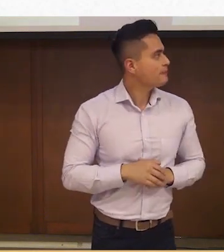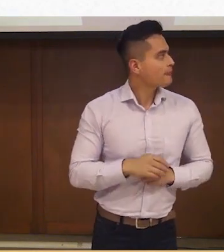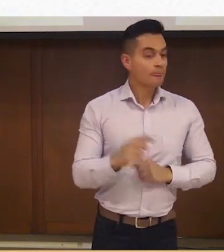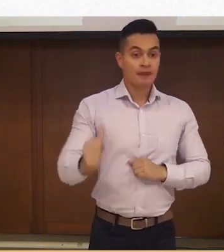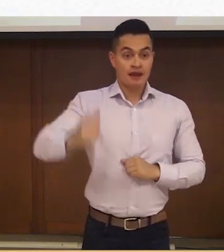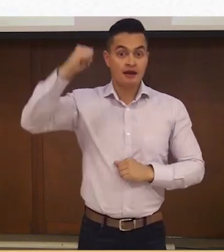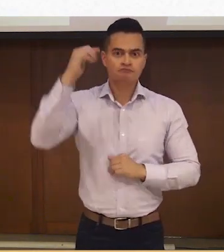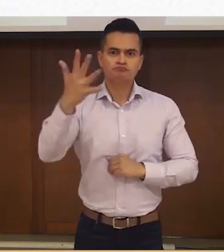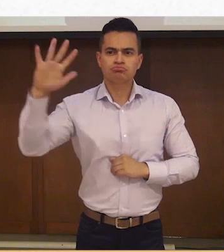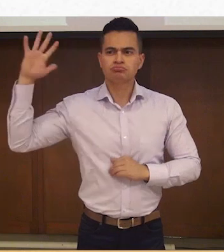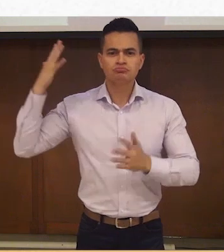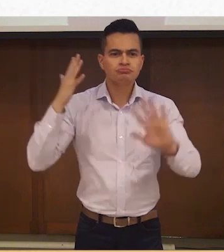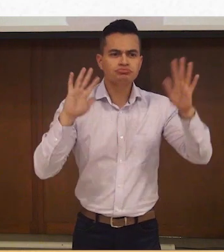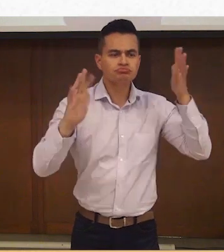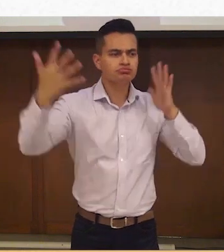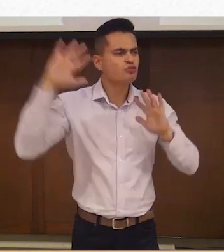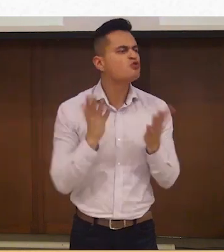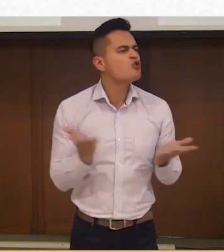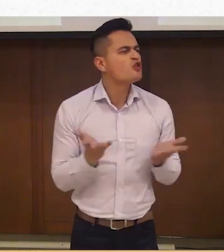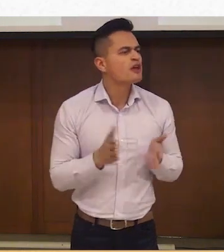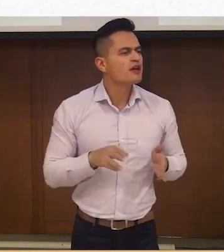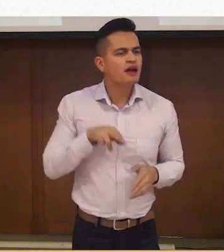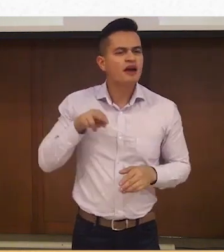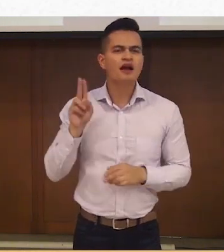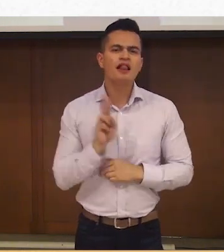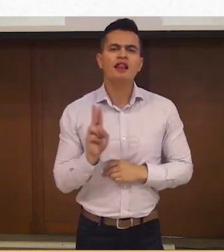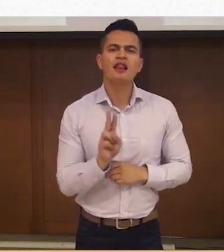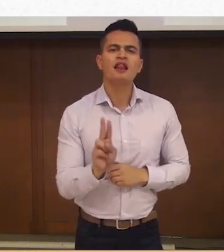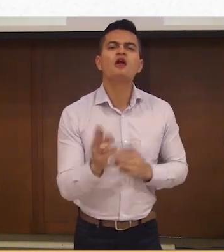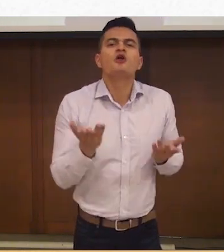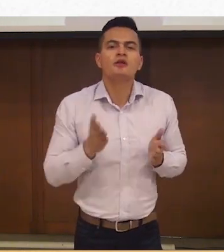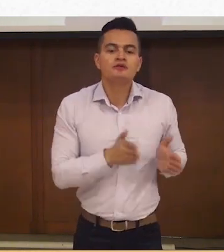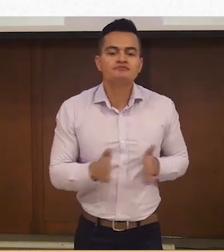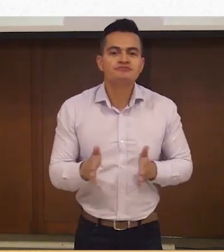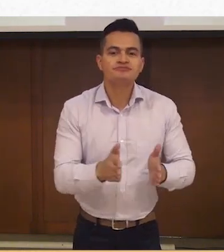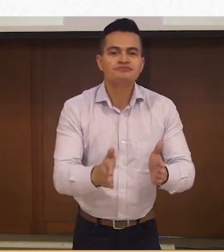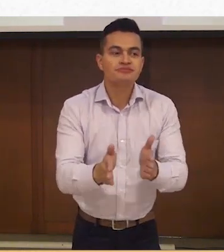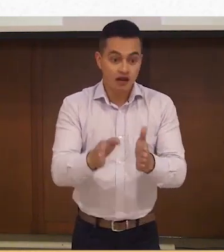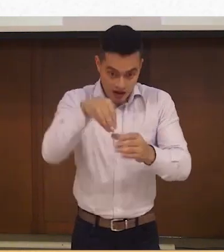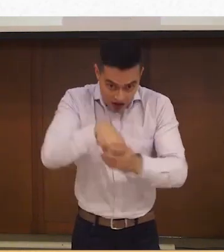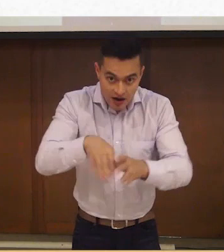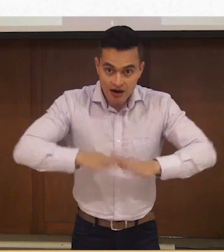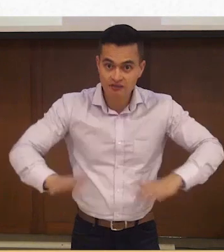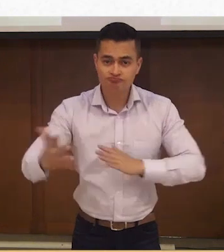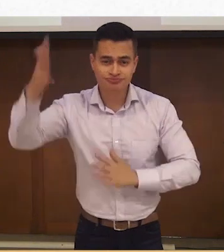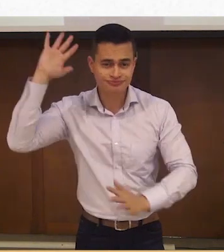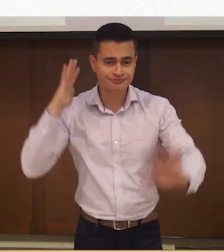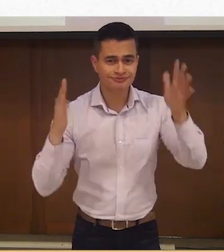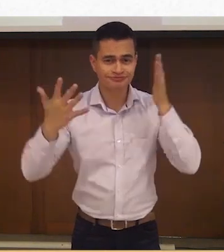paisaje. O sea, ¿dónde están caminando ellos? Están caminando en una senda de la selva.